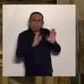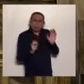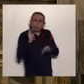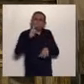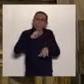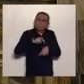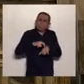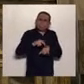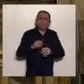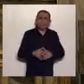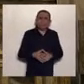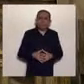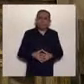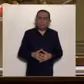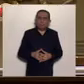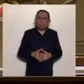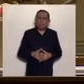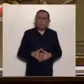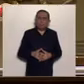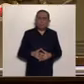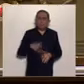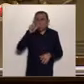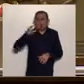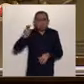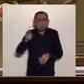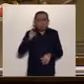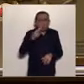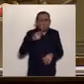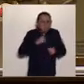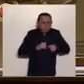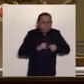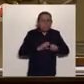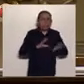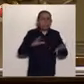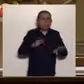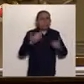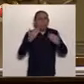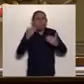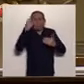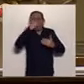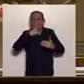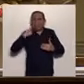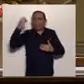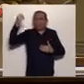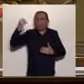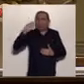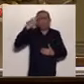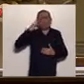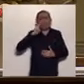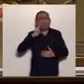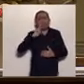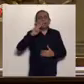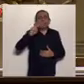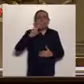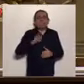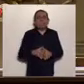esperanza de la resurrección. De todos los que han muerto, en tu misericordia, admítelos a contemplar la luz de